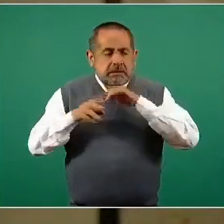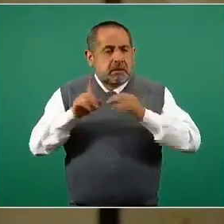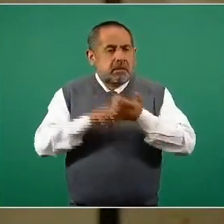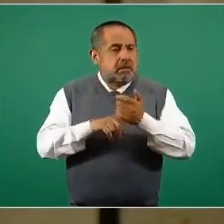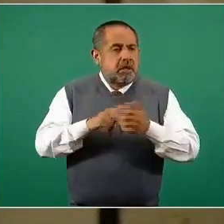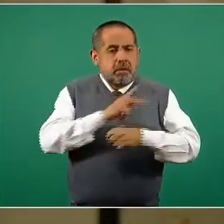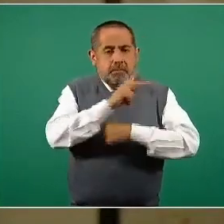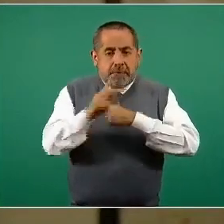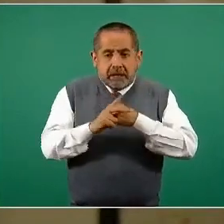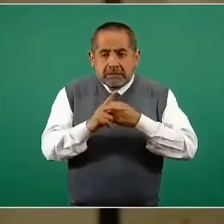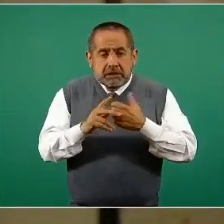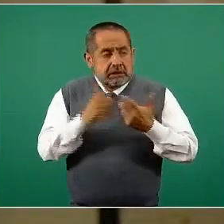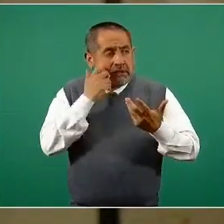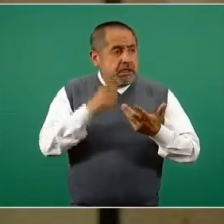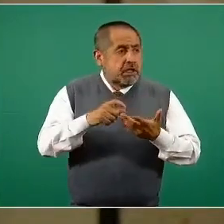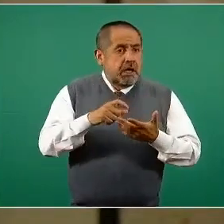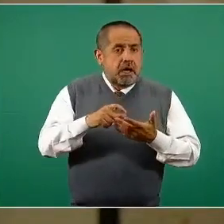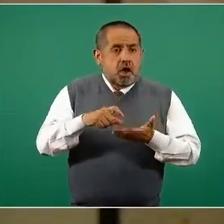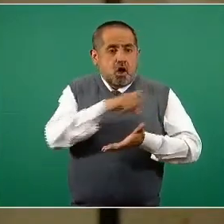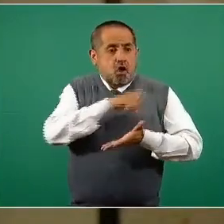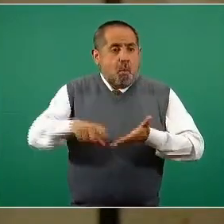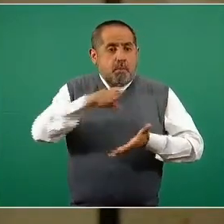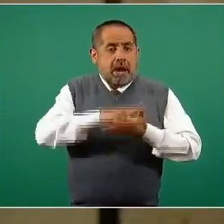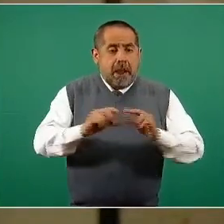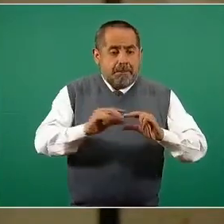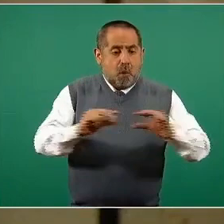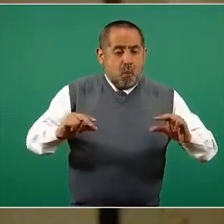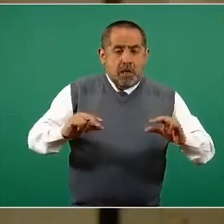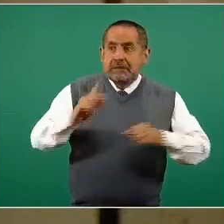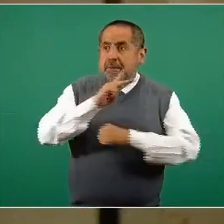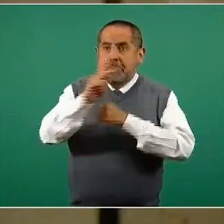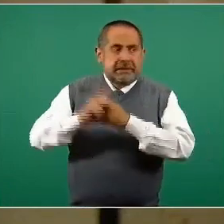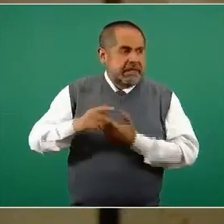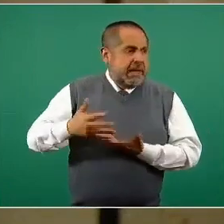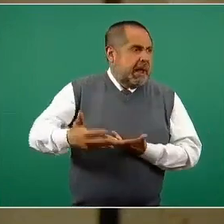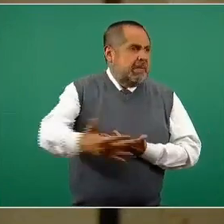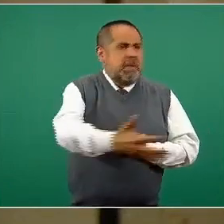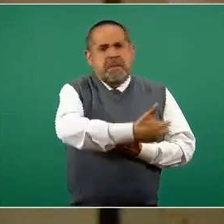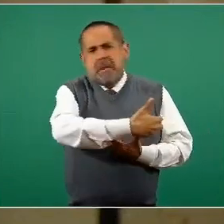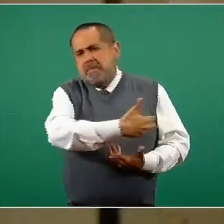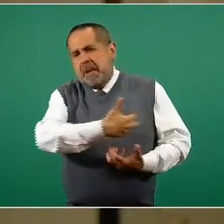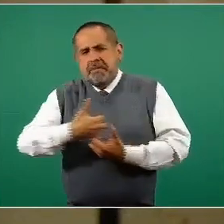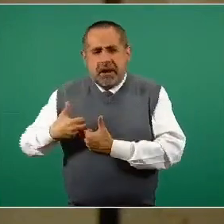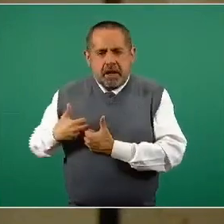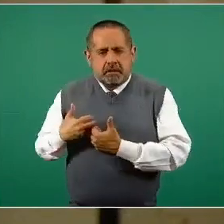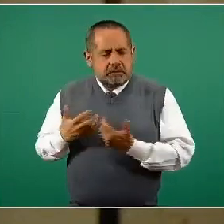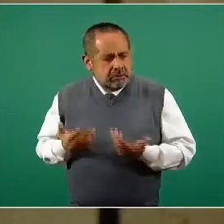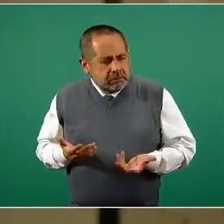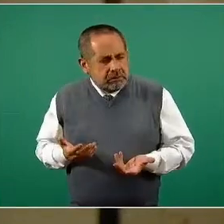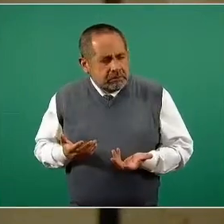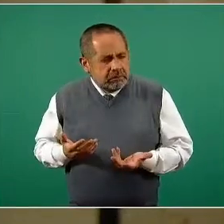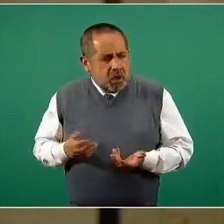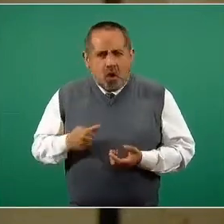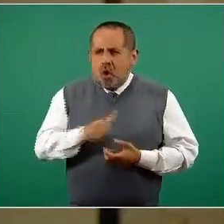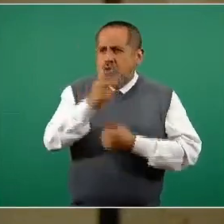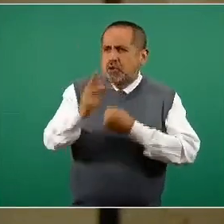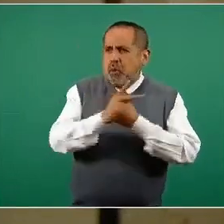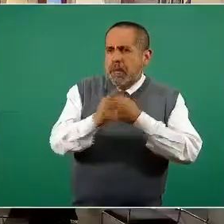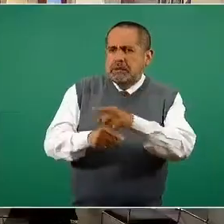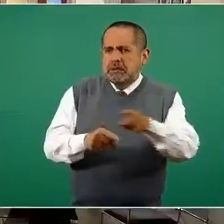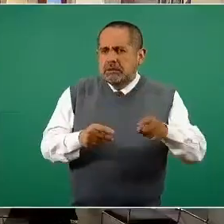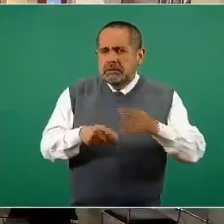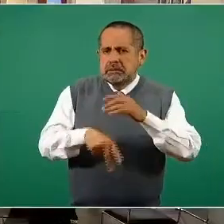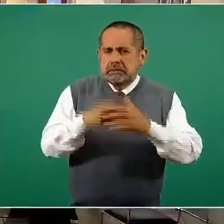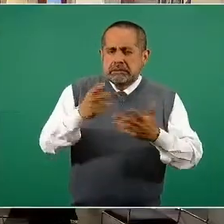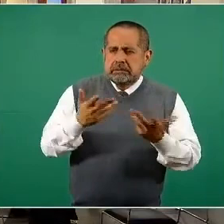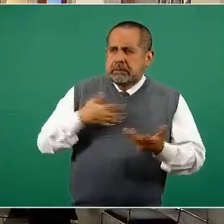por comprar muchas vacunas. Esto como que ha afectado un poco la entrega, el compromiso con algunos otros países, en